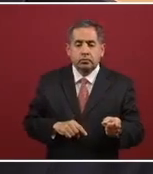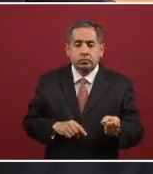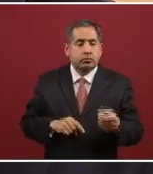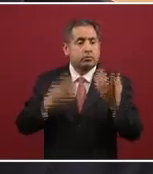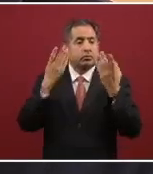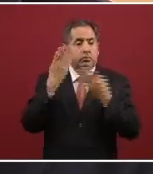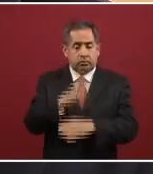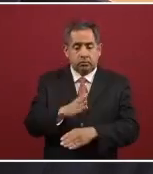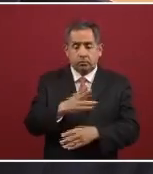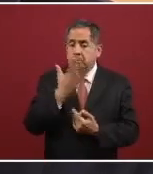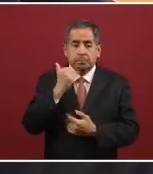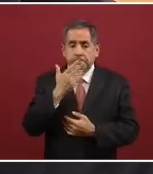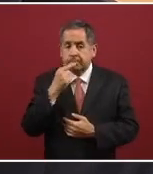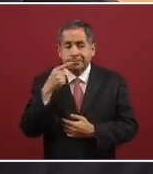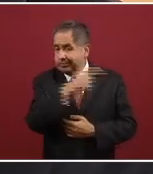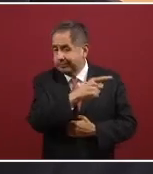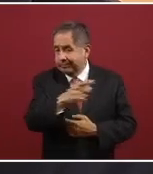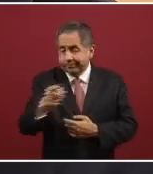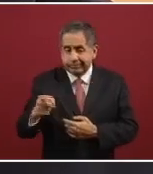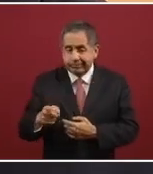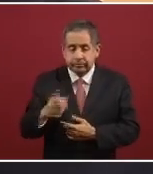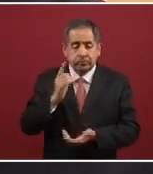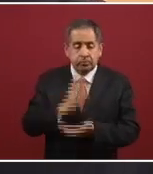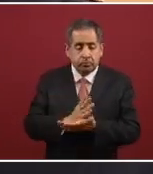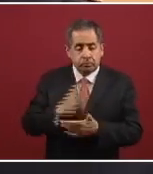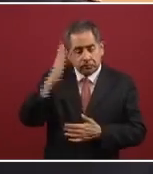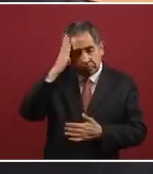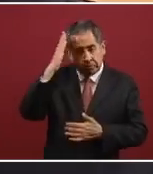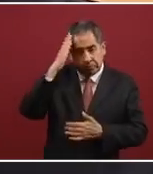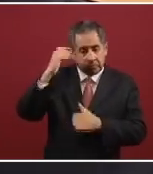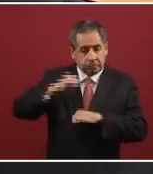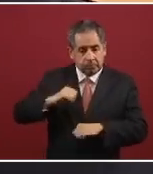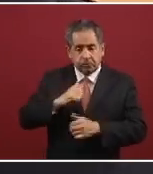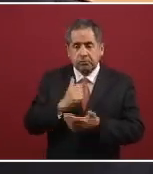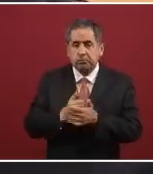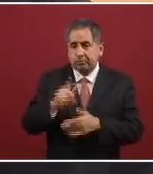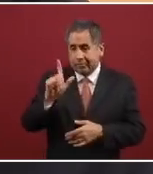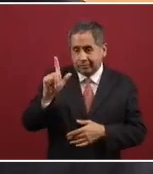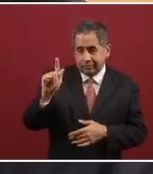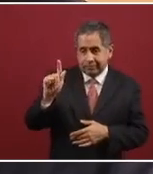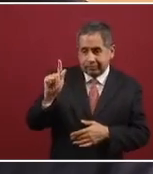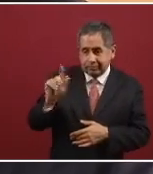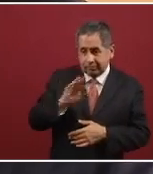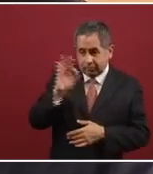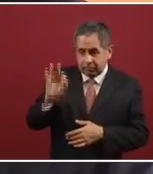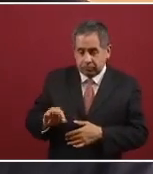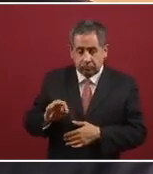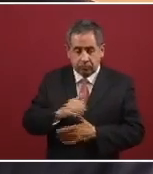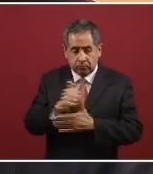sucursales bancarias en el 70%